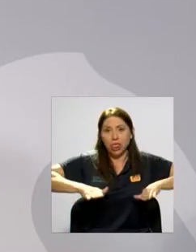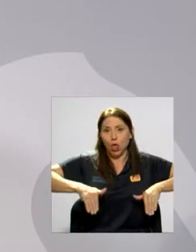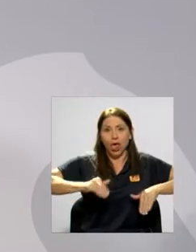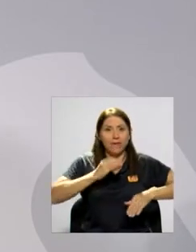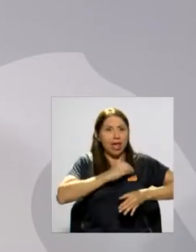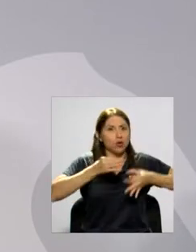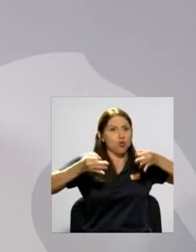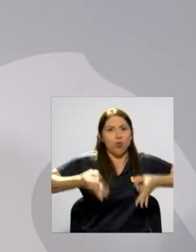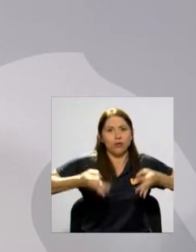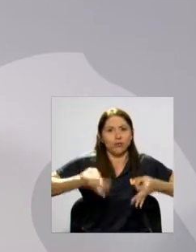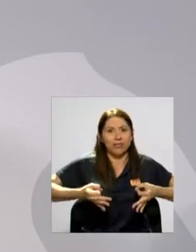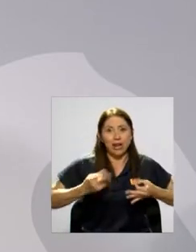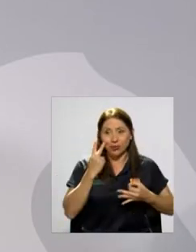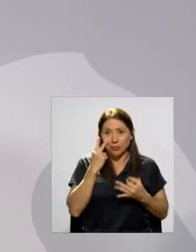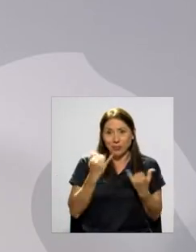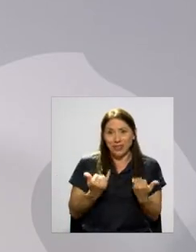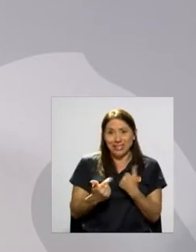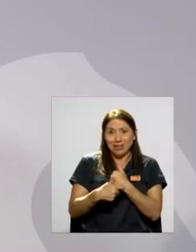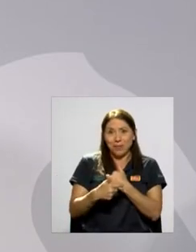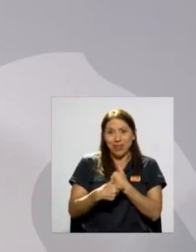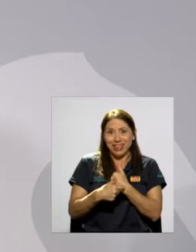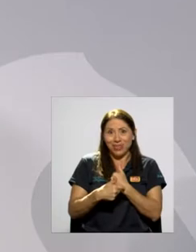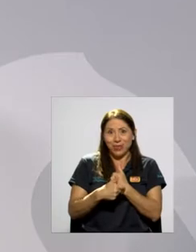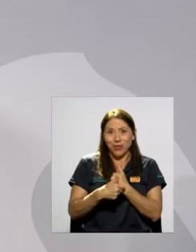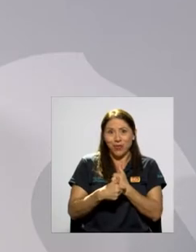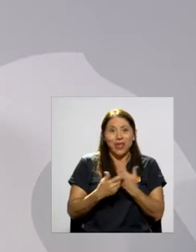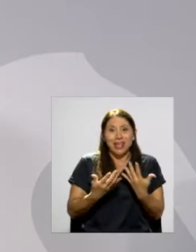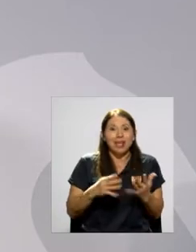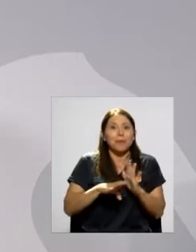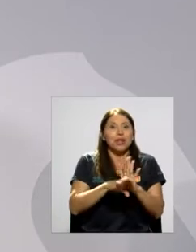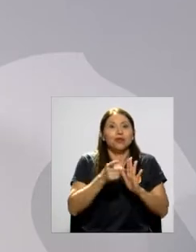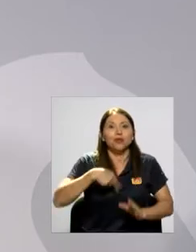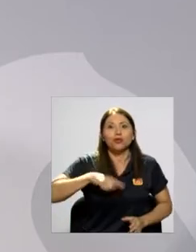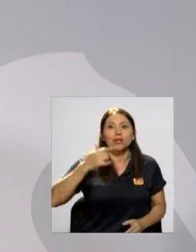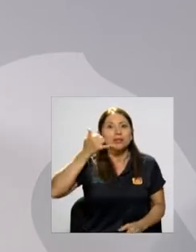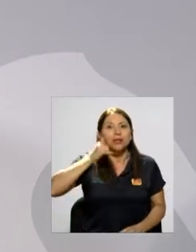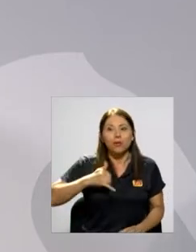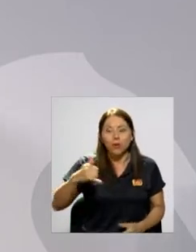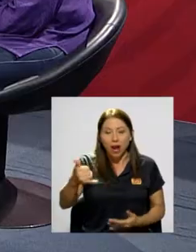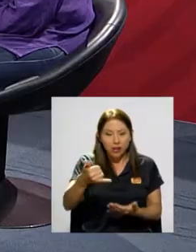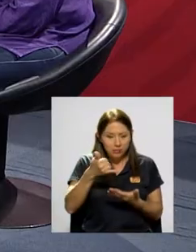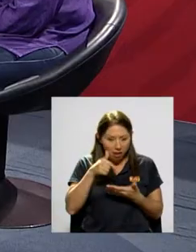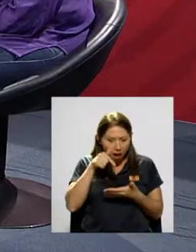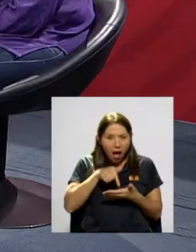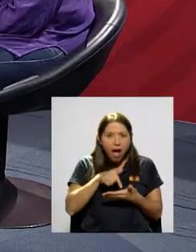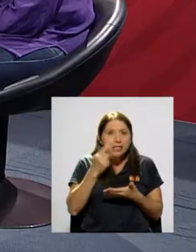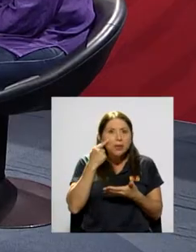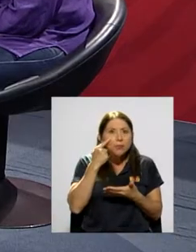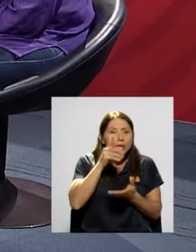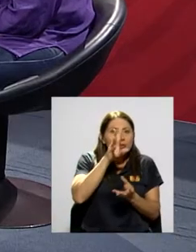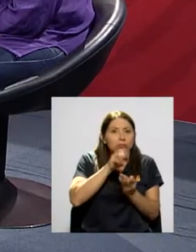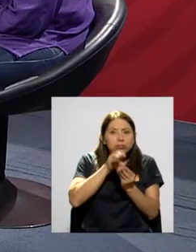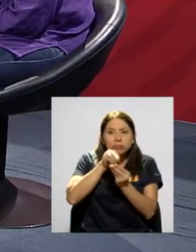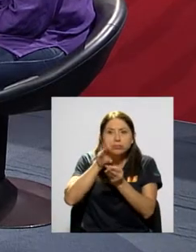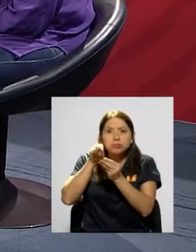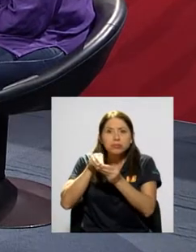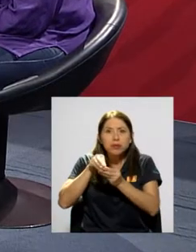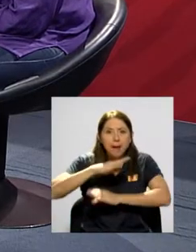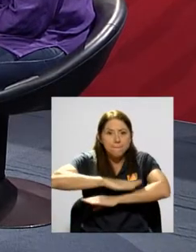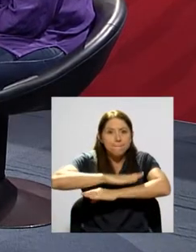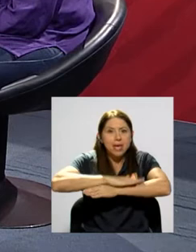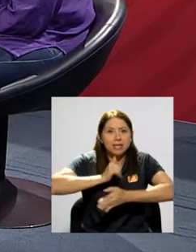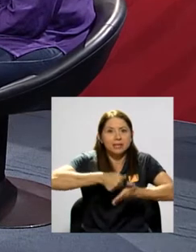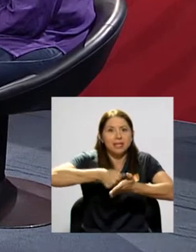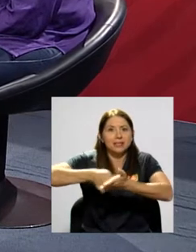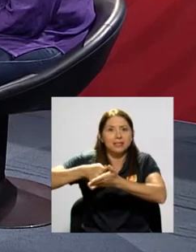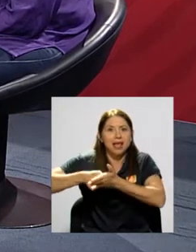este instante, en donde nos están llegando a los teléfonos celulares el escrutinio de mesas de diferentes lugares del país con